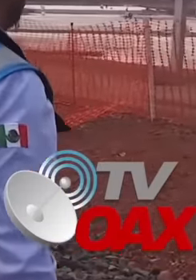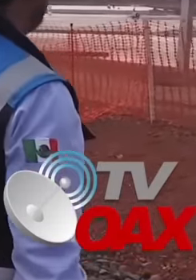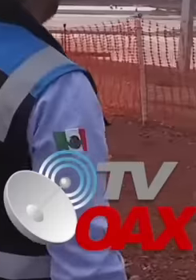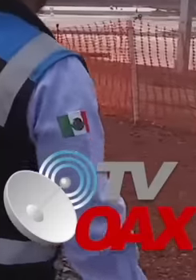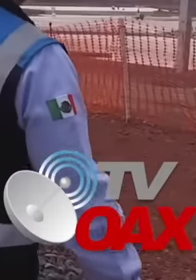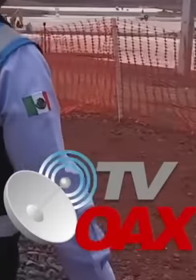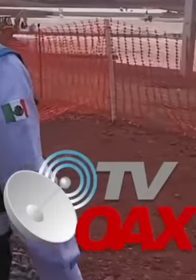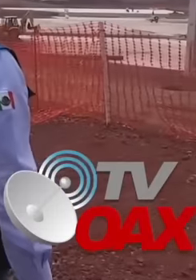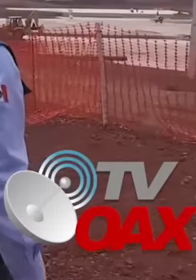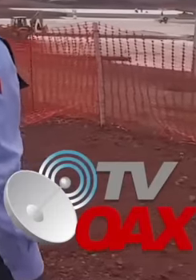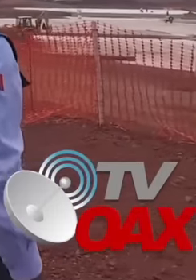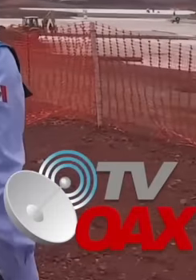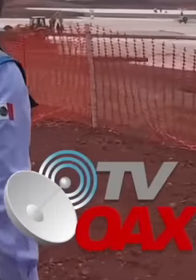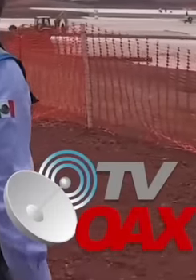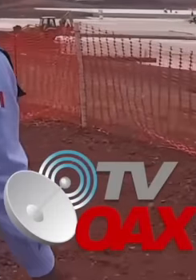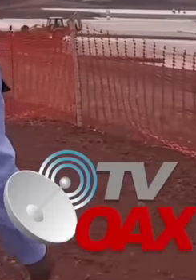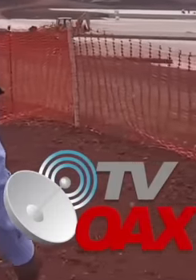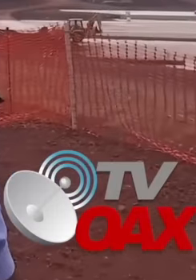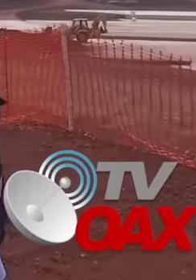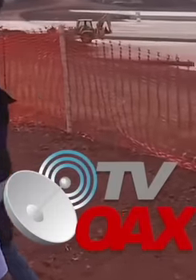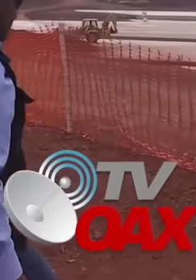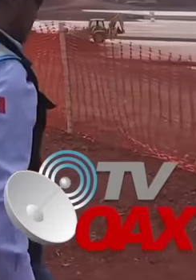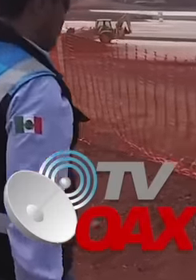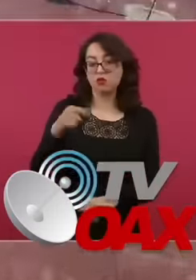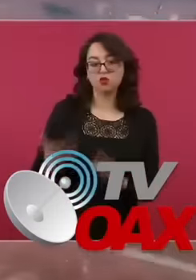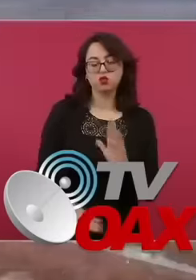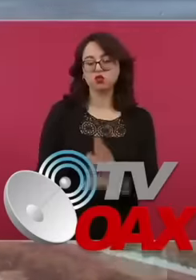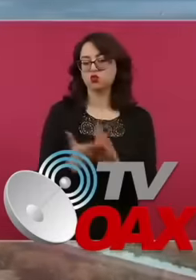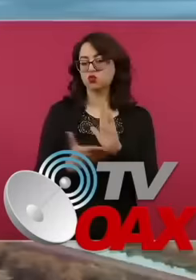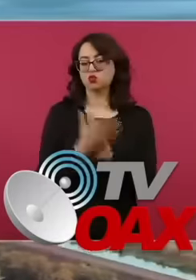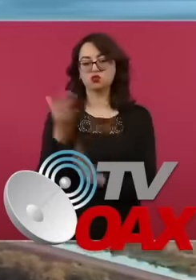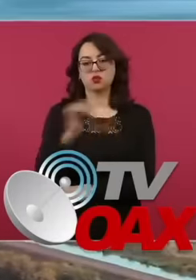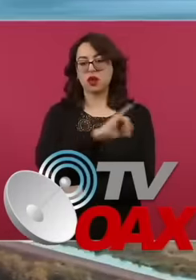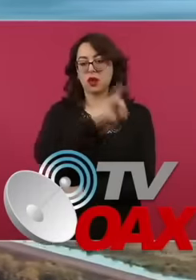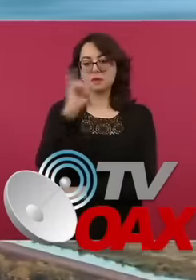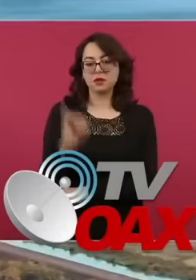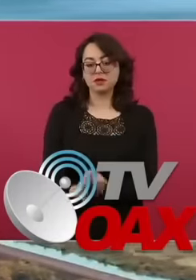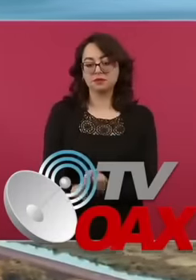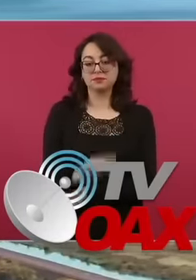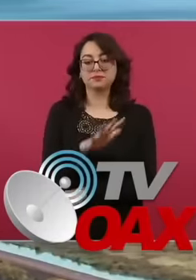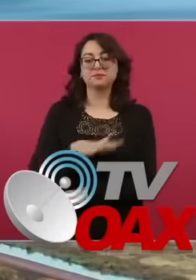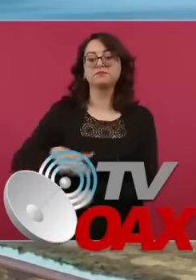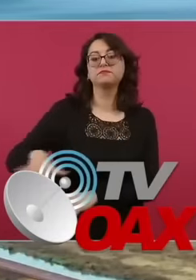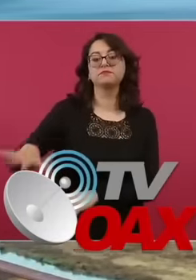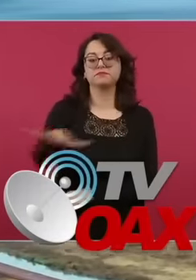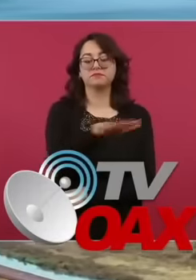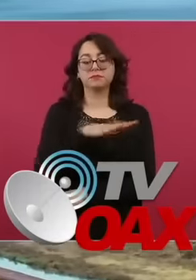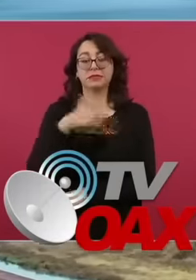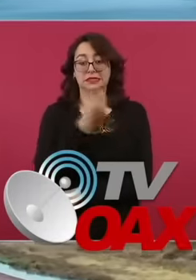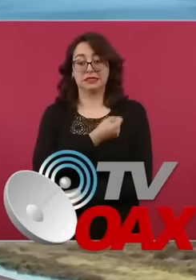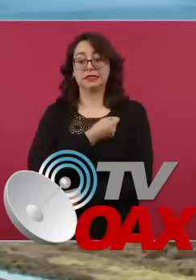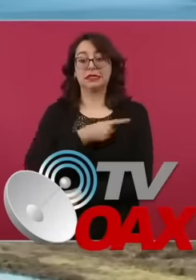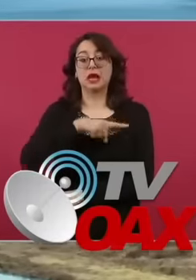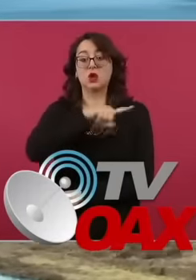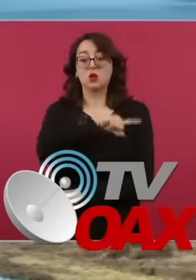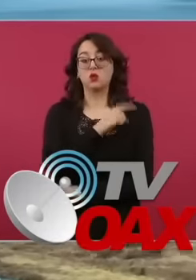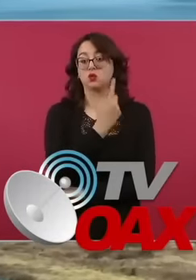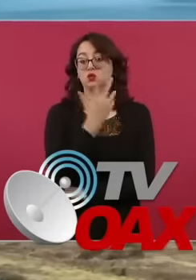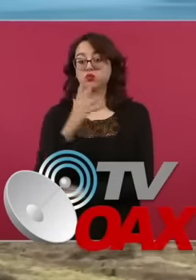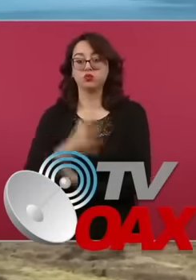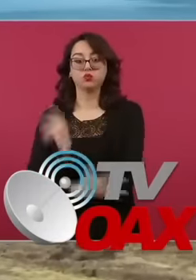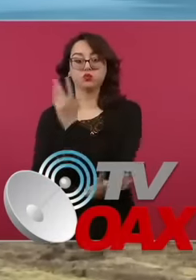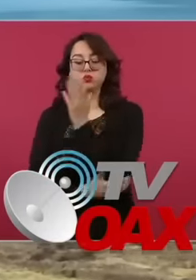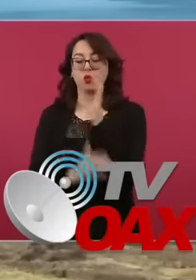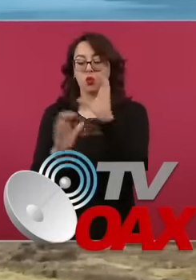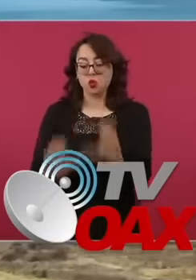natural protegida este acto decisivo para proteger la Salud Ambiental del balle de México dota de protección